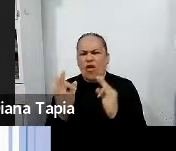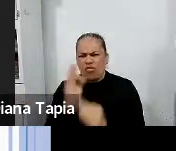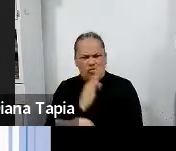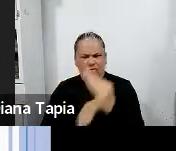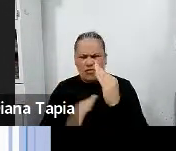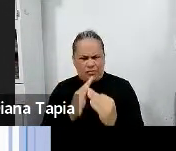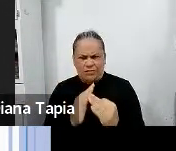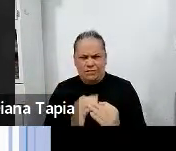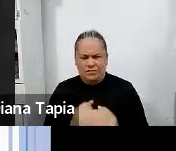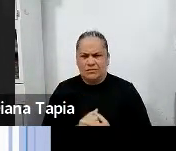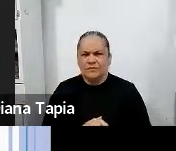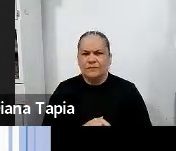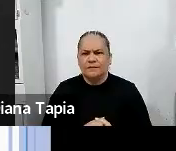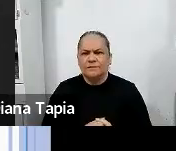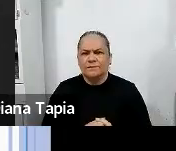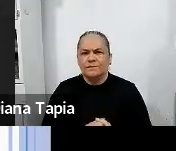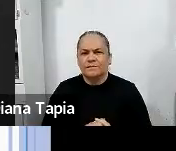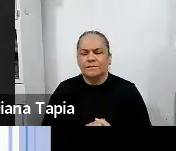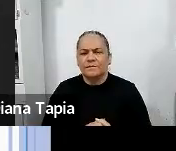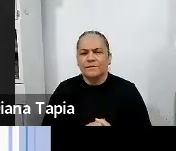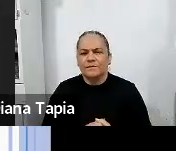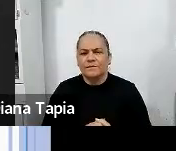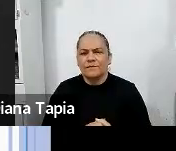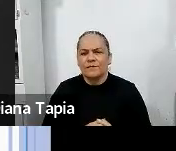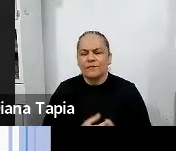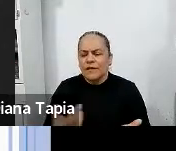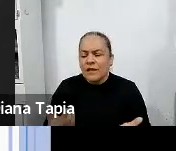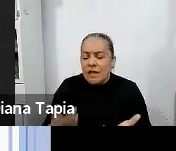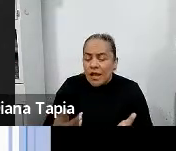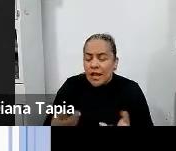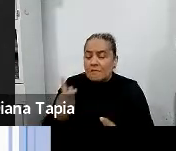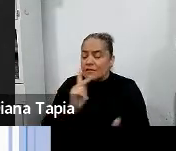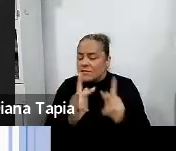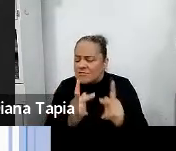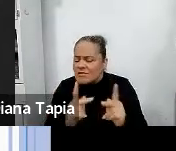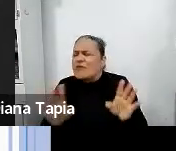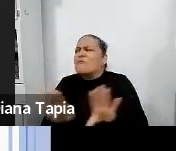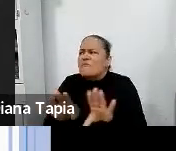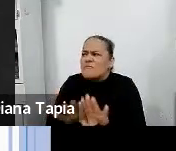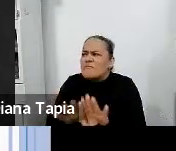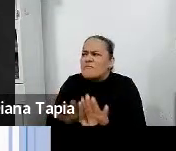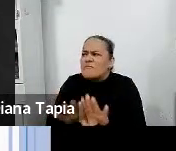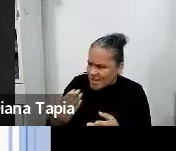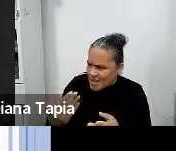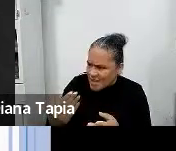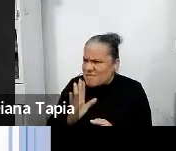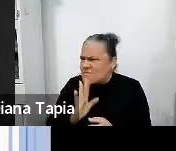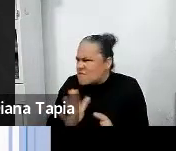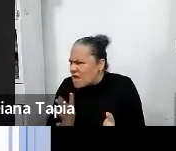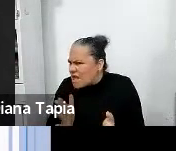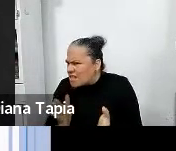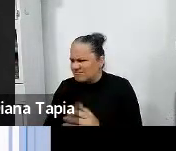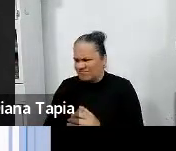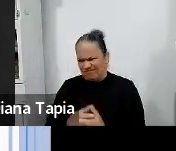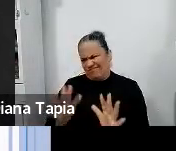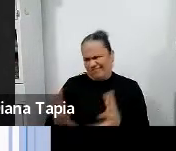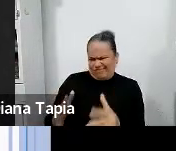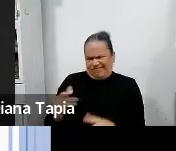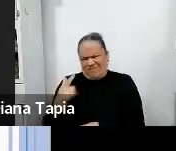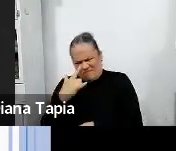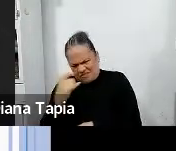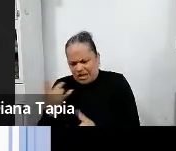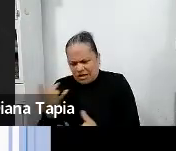Entonces, siempre que regresaban decían, ¿cómo les fue a las pacientes? Les decía, bueno, pues es un poco raro, ¿sí? Porque vamos a